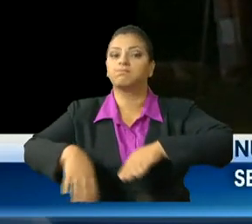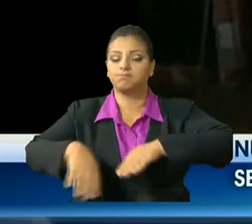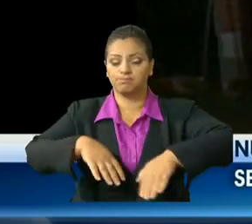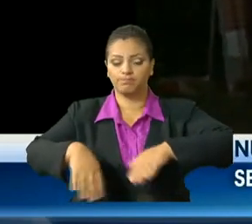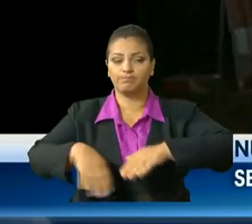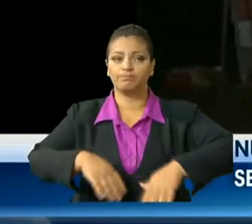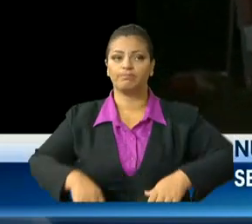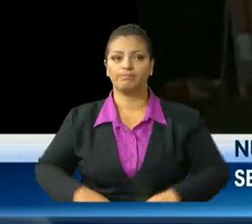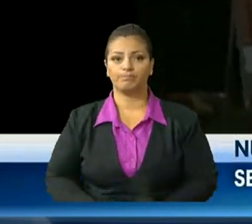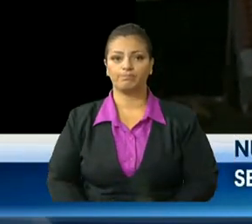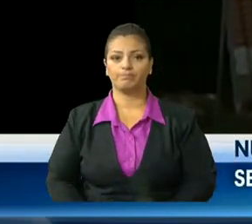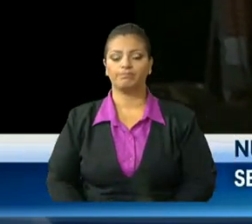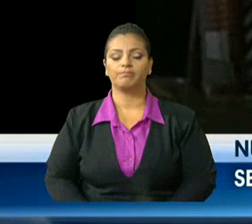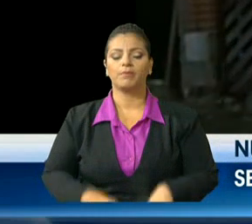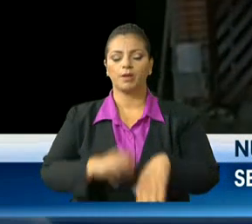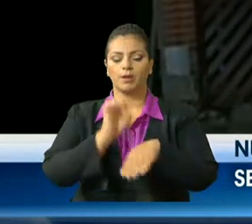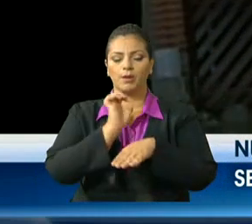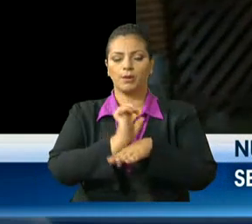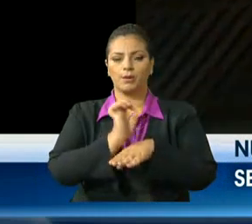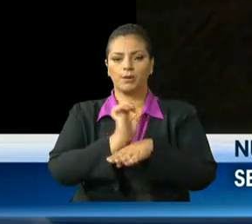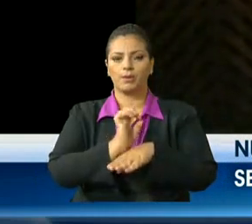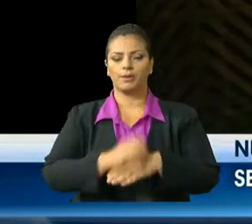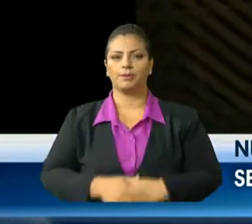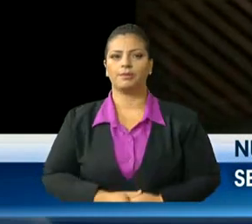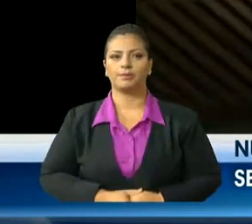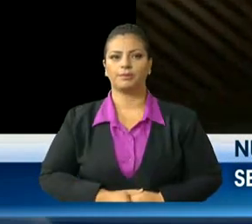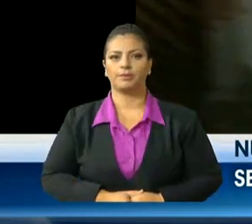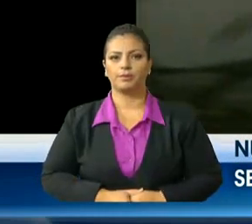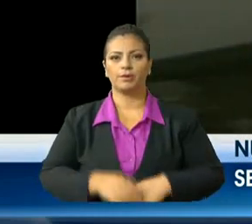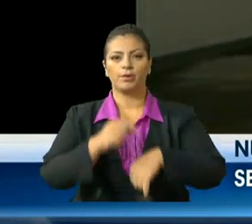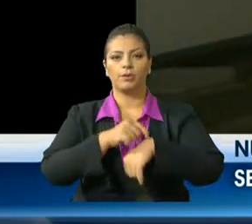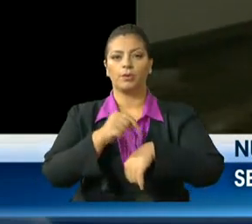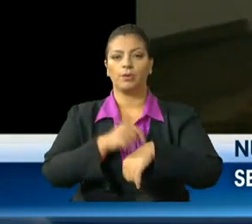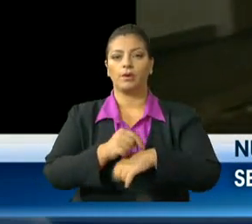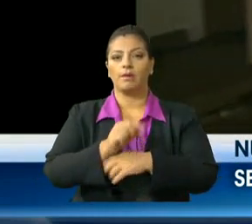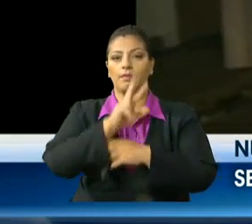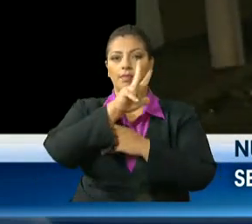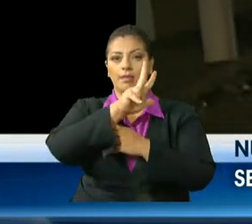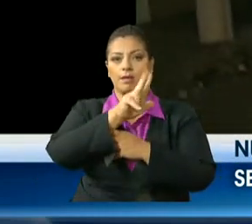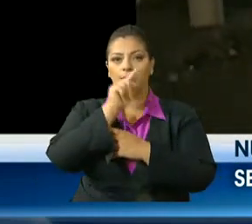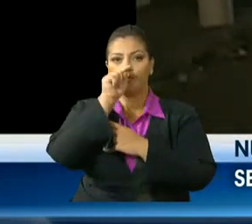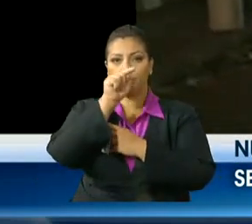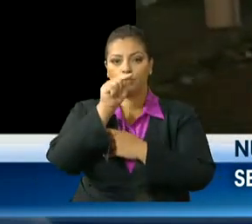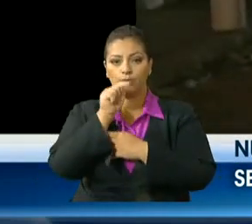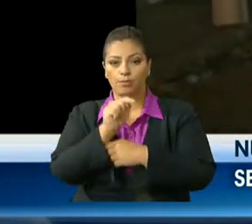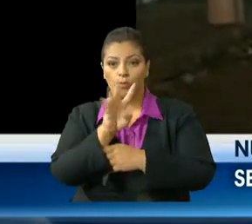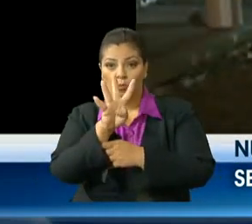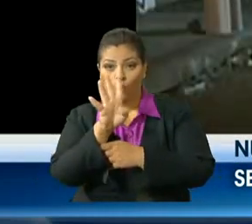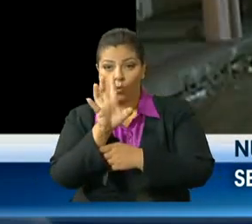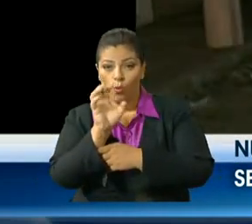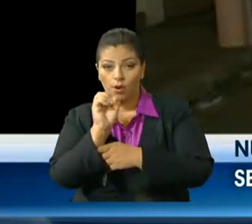se sintió en Ecuador a las 3:40 de la madrugada,